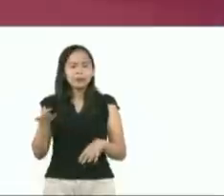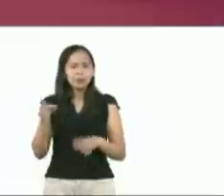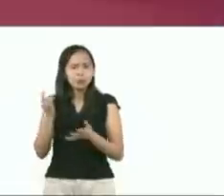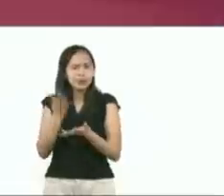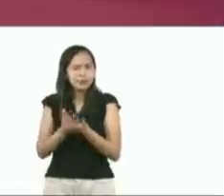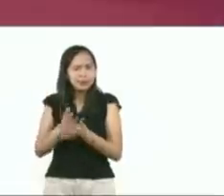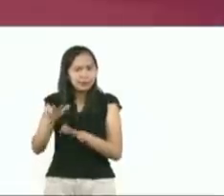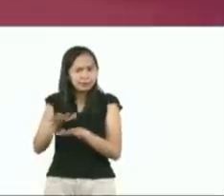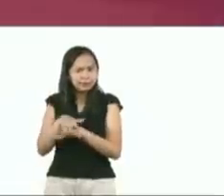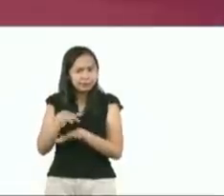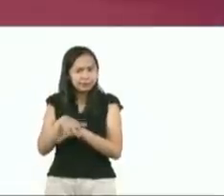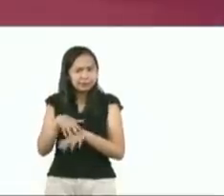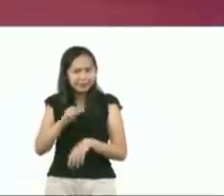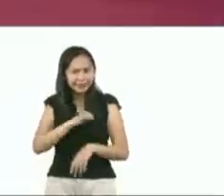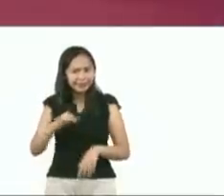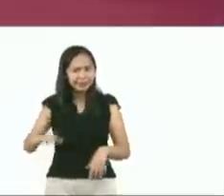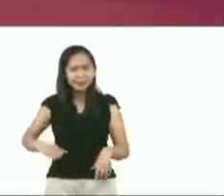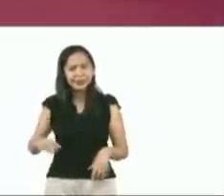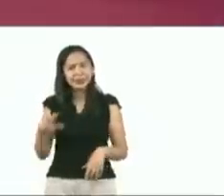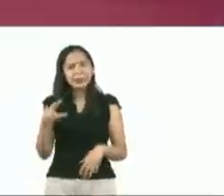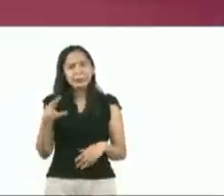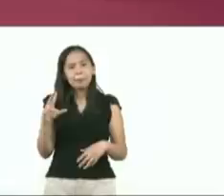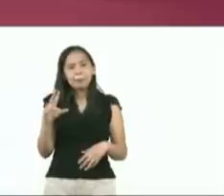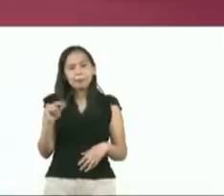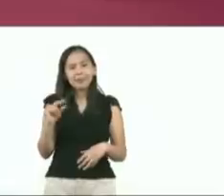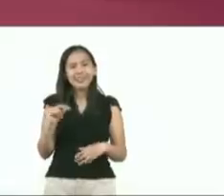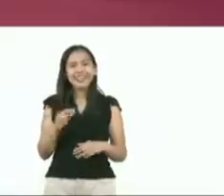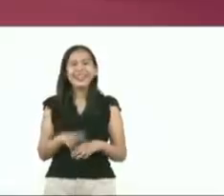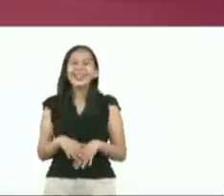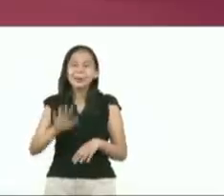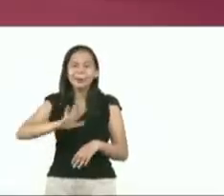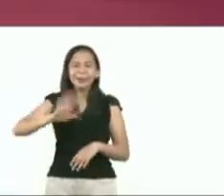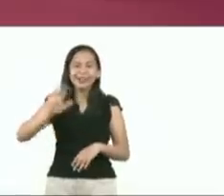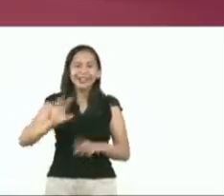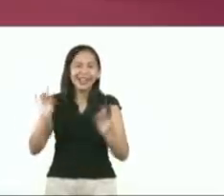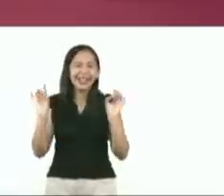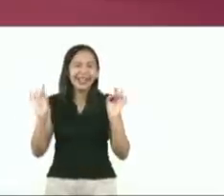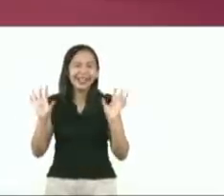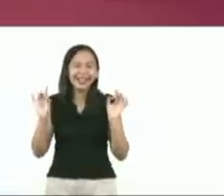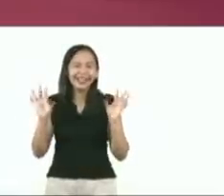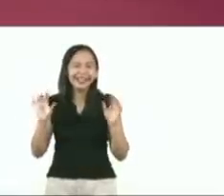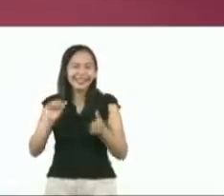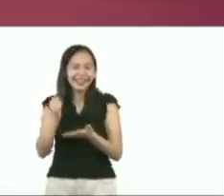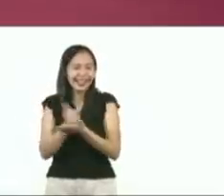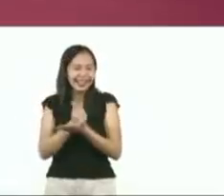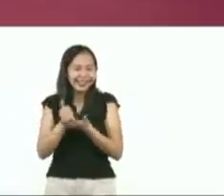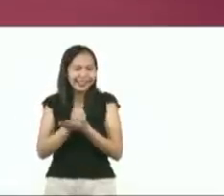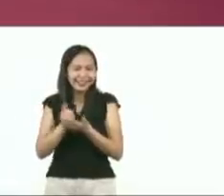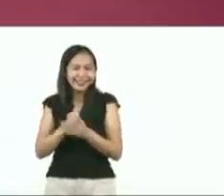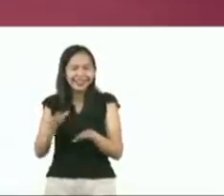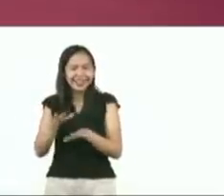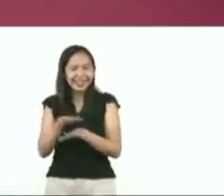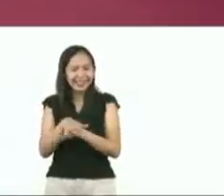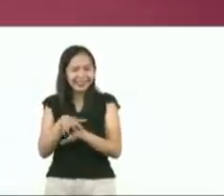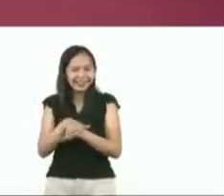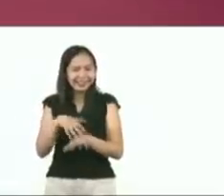Iztapalapa, digamos que es como Los Ángeles Azules, de Iztapalapa para el mundo. Y entonces,